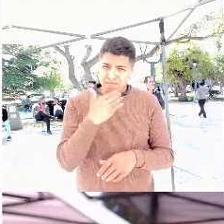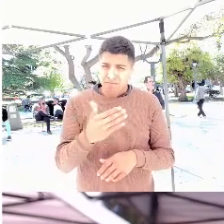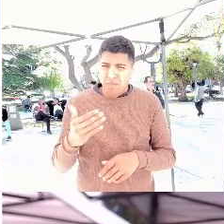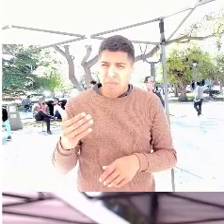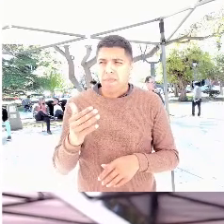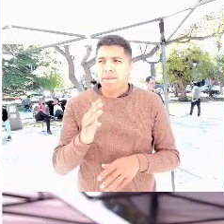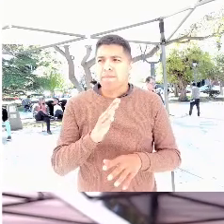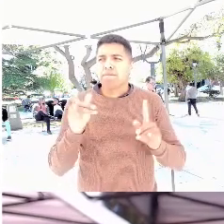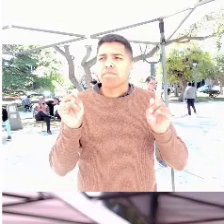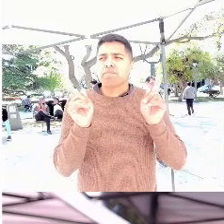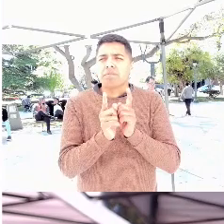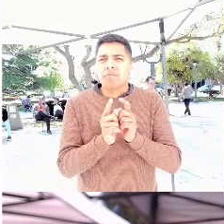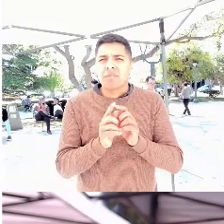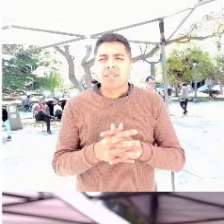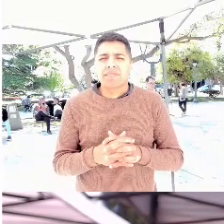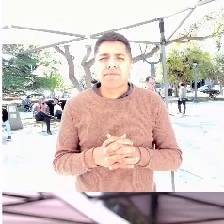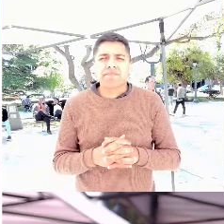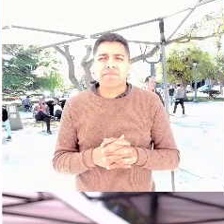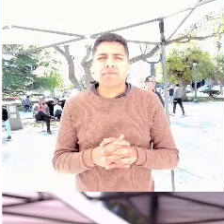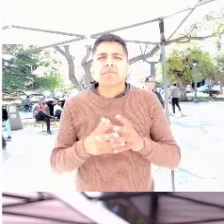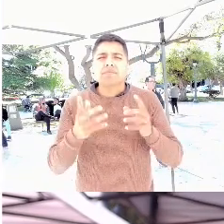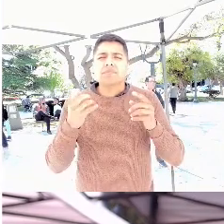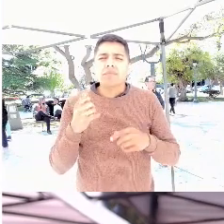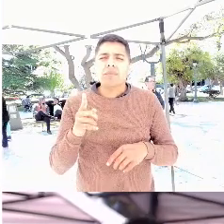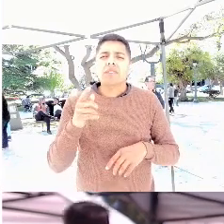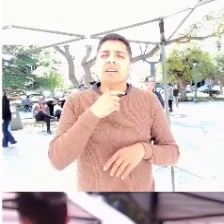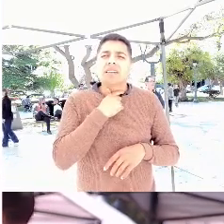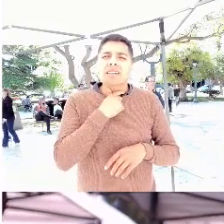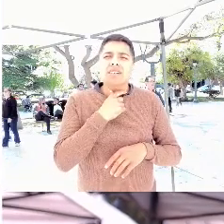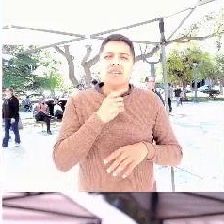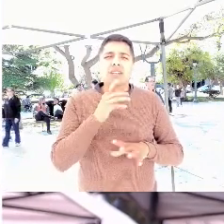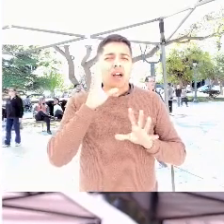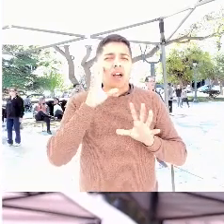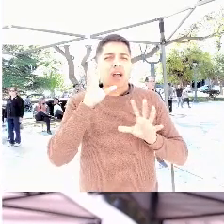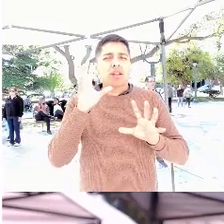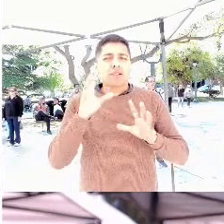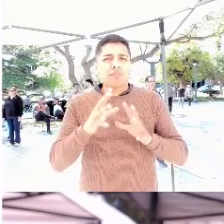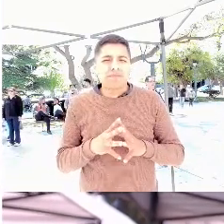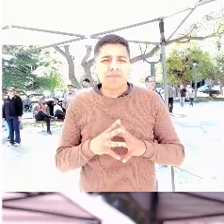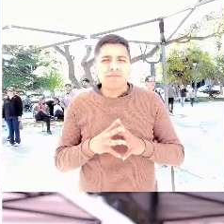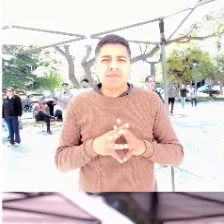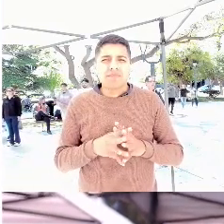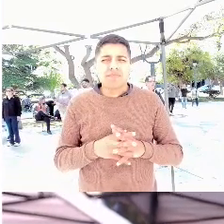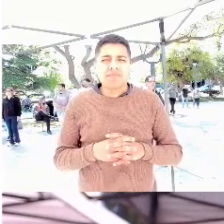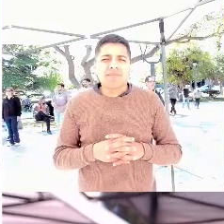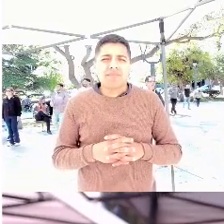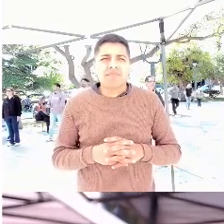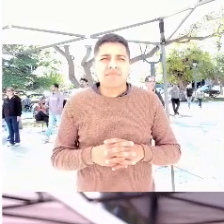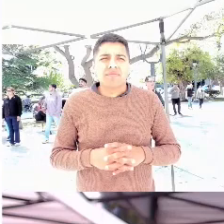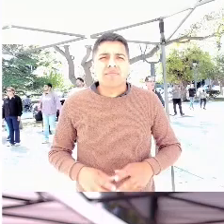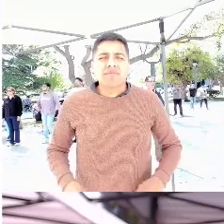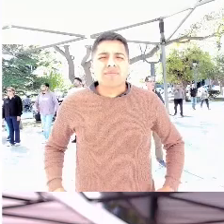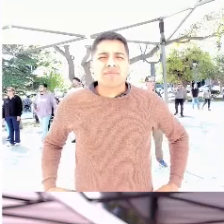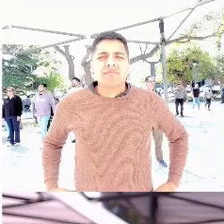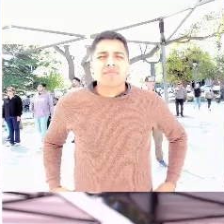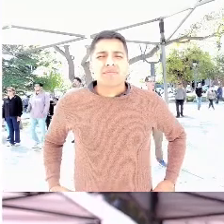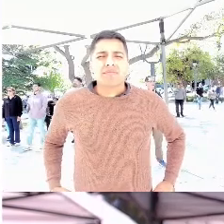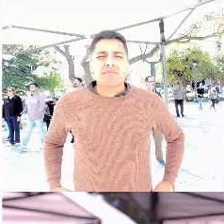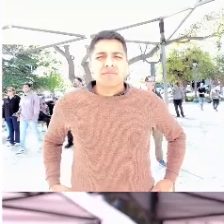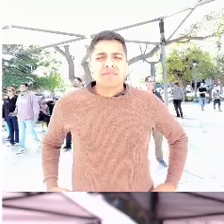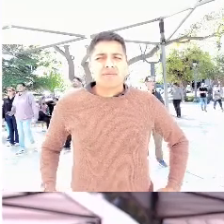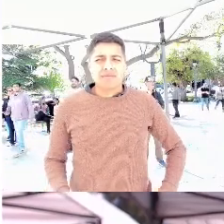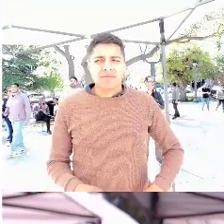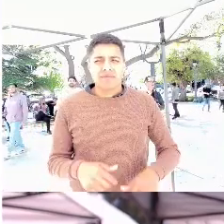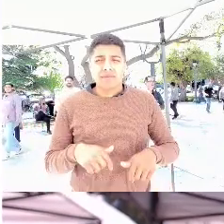Simplemente eso, no quiero explayarme mucho más, pero por ahí hacer un breve repaso de algunas acciones en